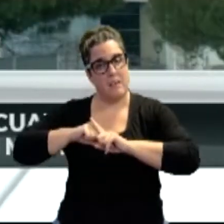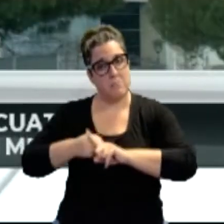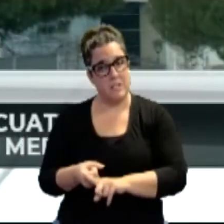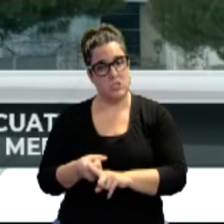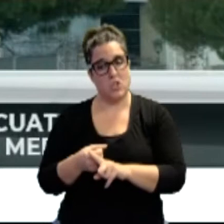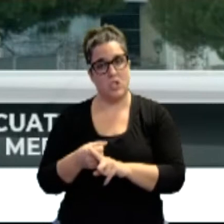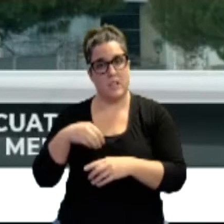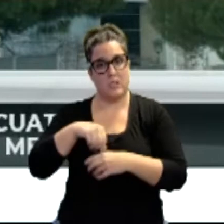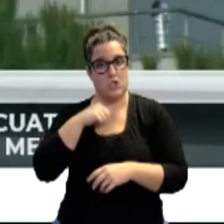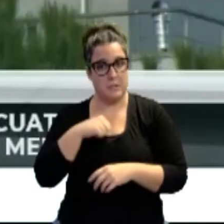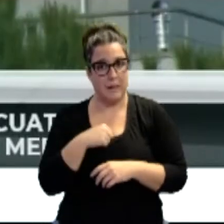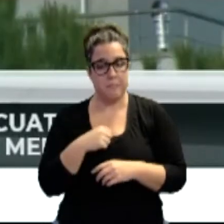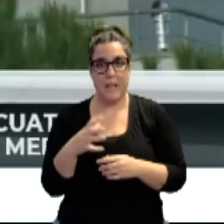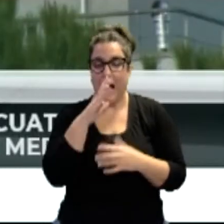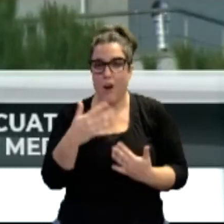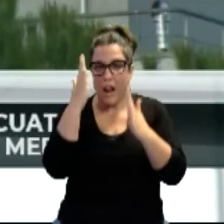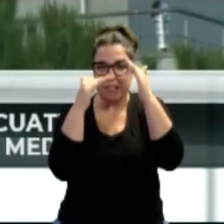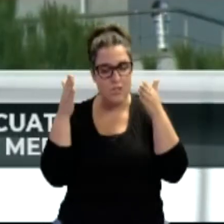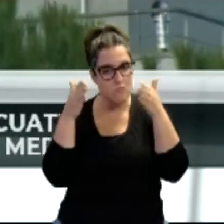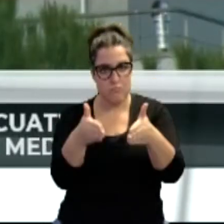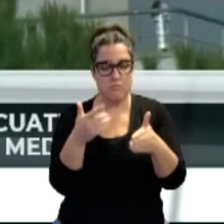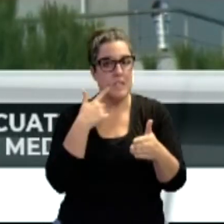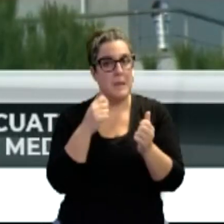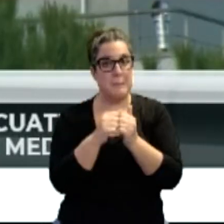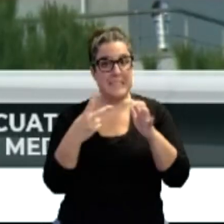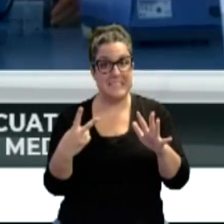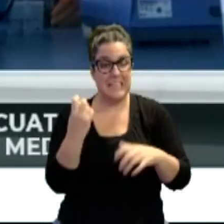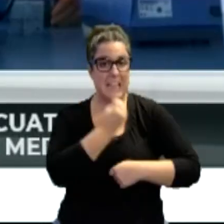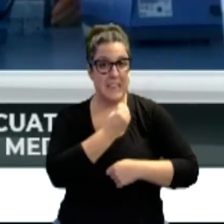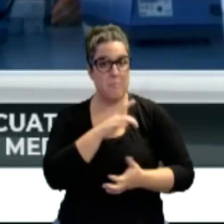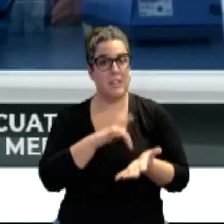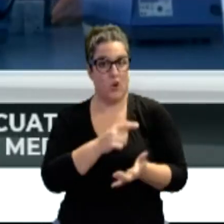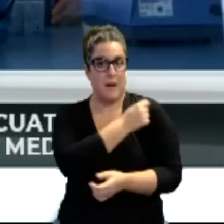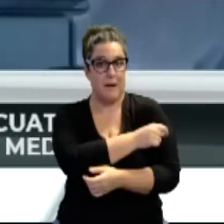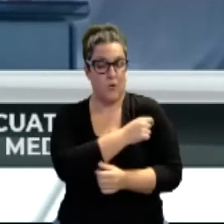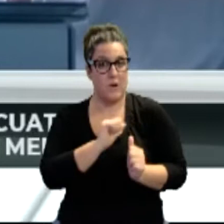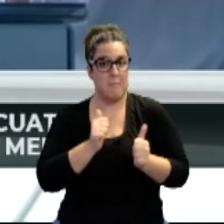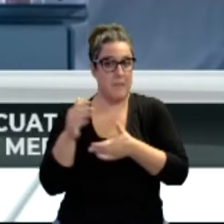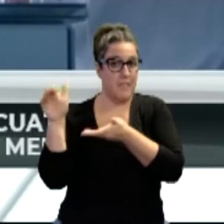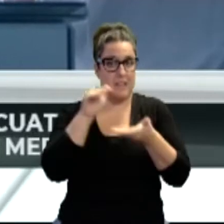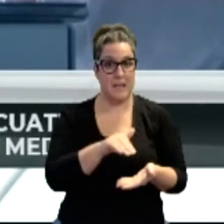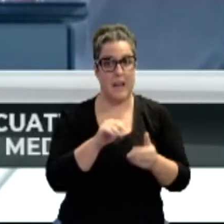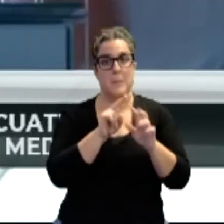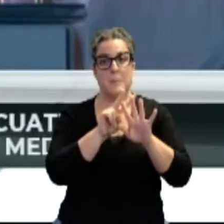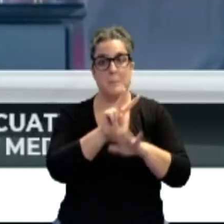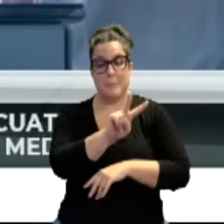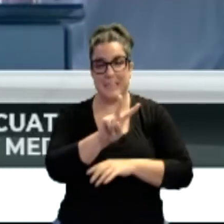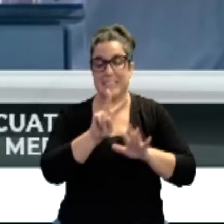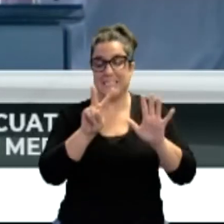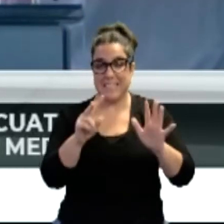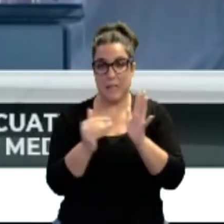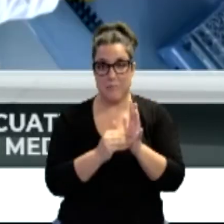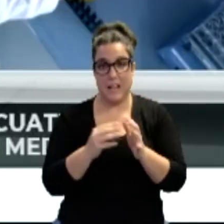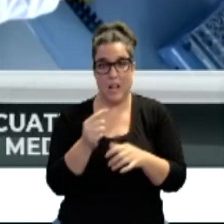en la vacuna que llegará el 27 de diciembre en forma de 26.000 dosis, pero falta por concretar cuál va a ser el cronograma. Hoy se